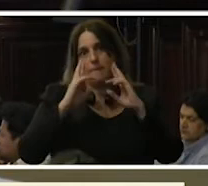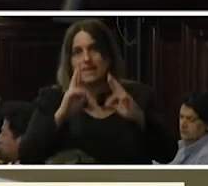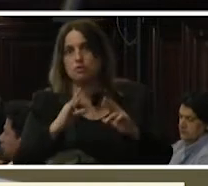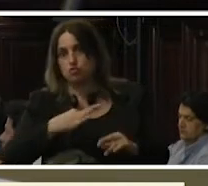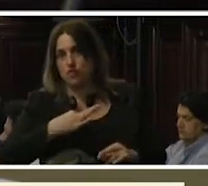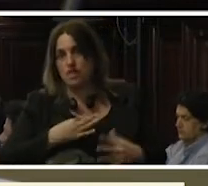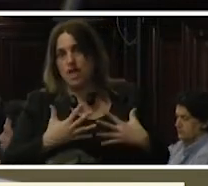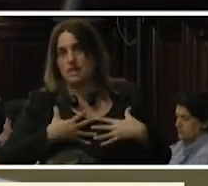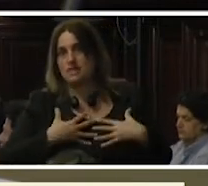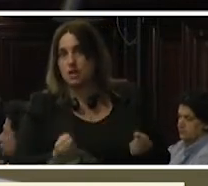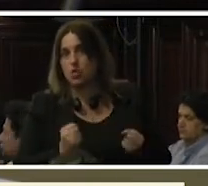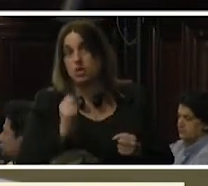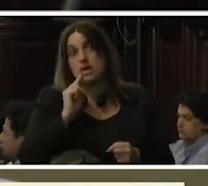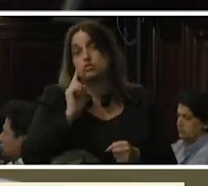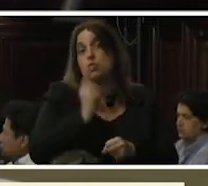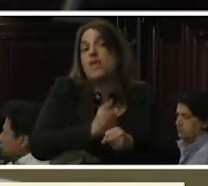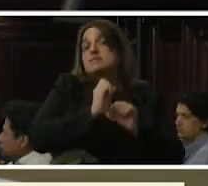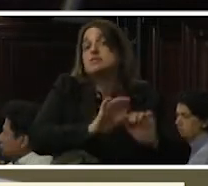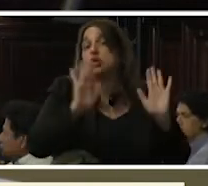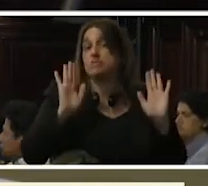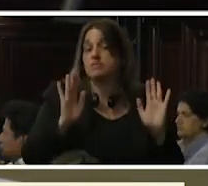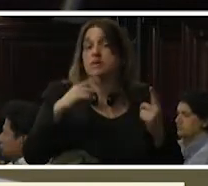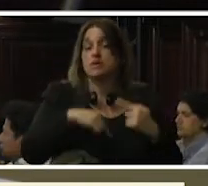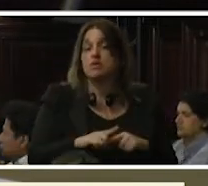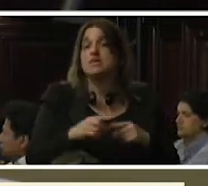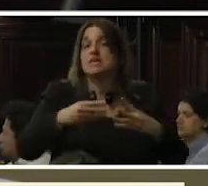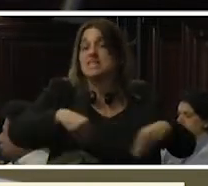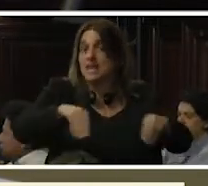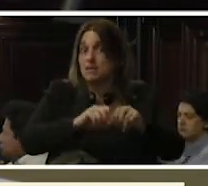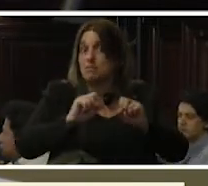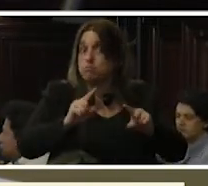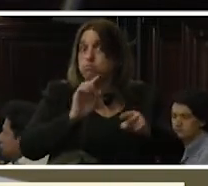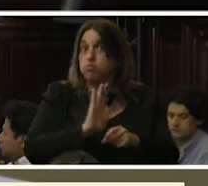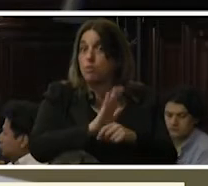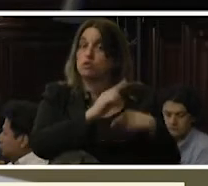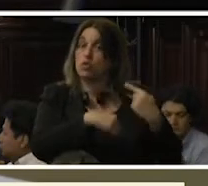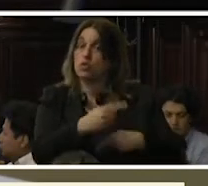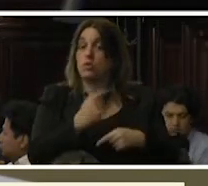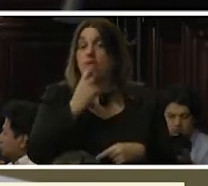el derecho a la autodeterminación, los territorios y su continuidad sociocultural.